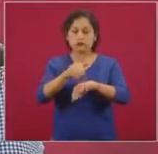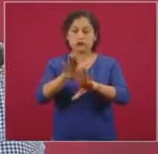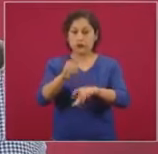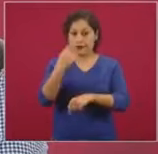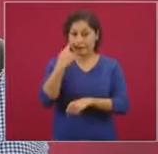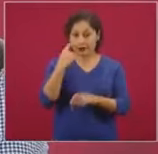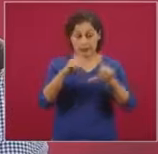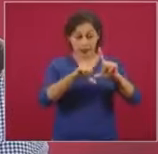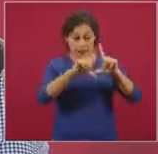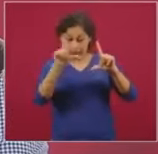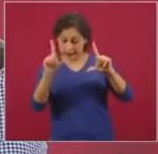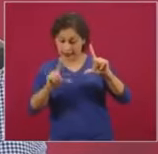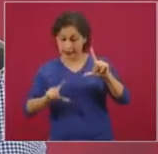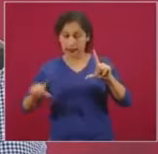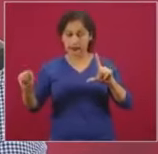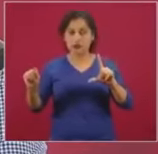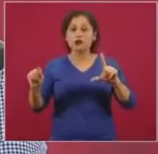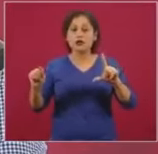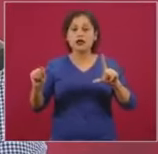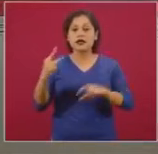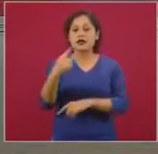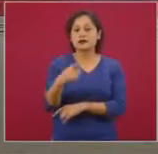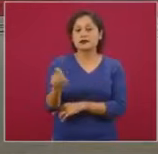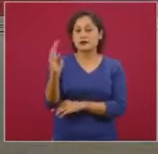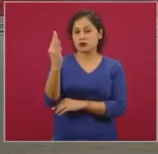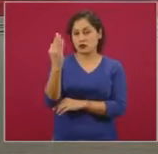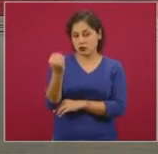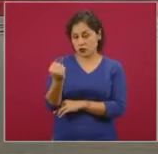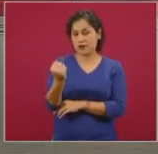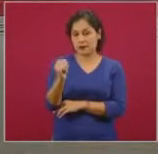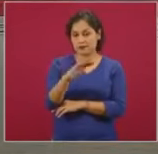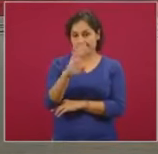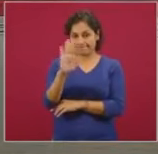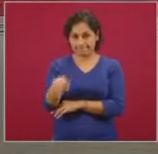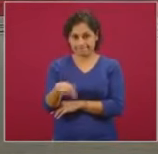nacional es de 109 defunciones.